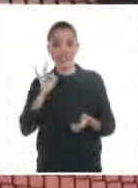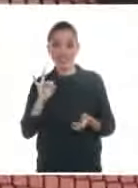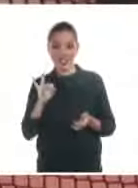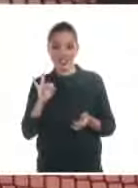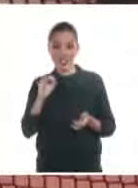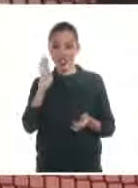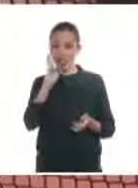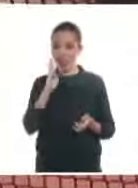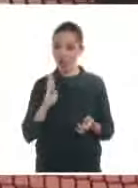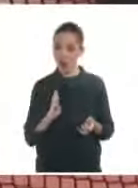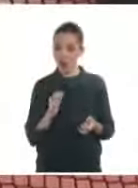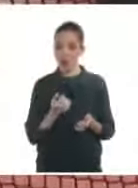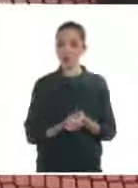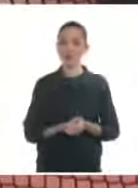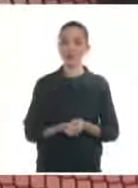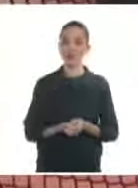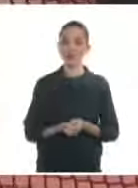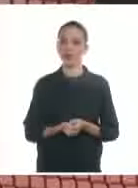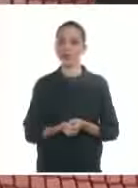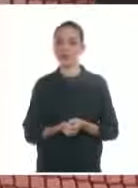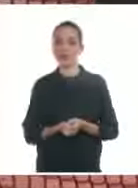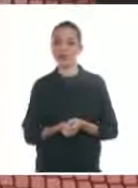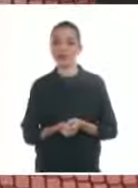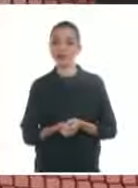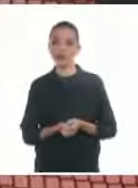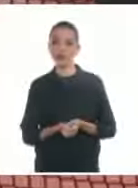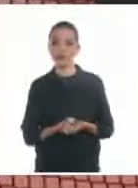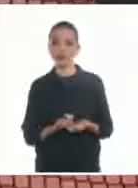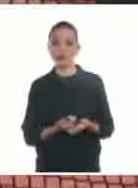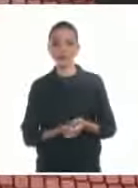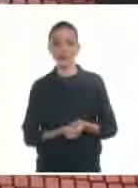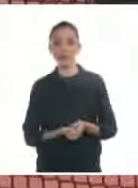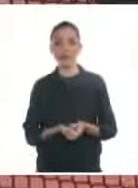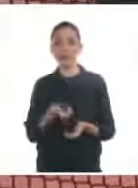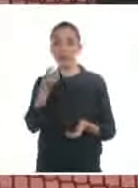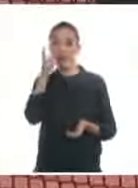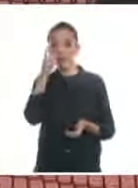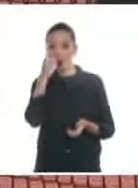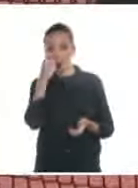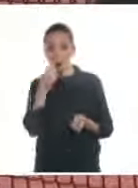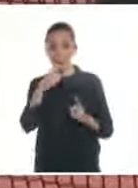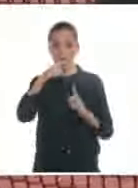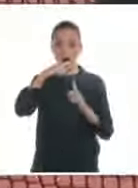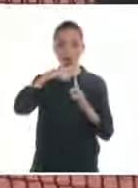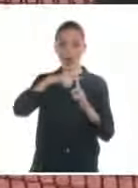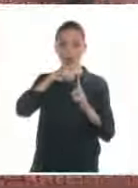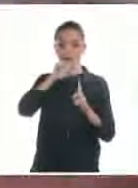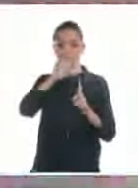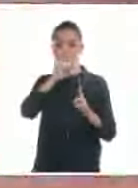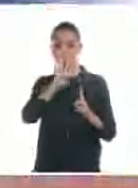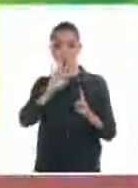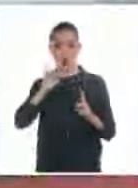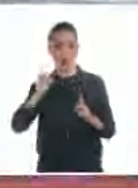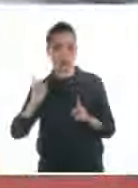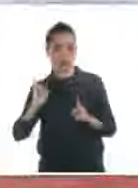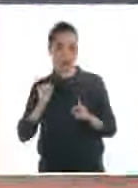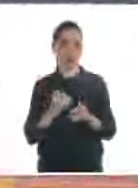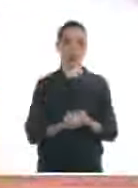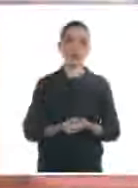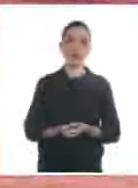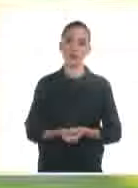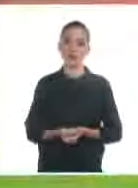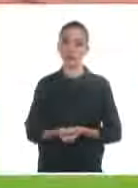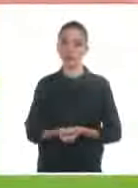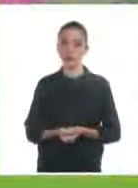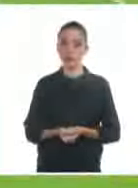se incluyó el del saltador de longitud Robiel Yanquiel del Sol, la categoría T46. En Marrakech concursaron para atletas de más